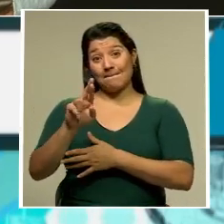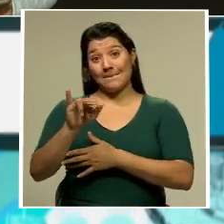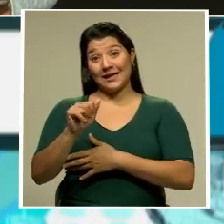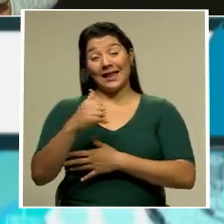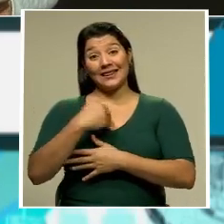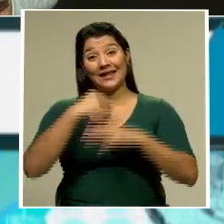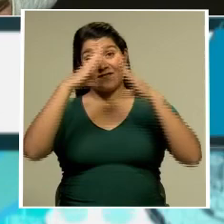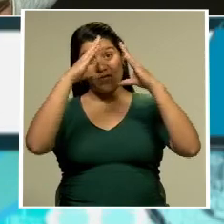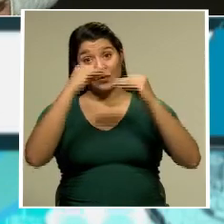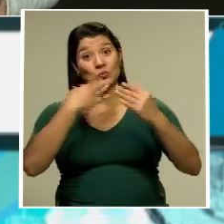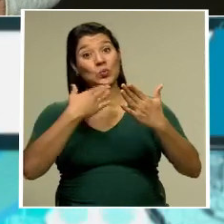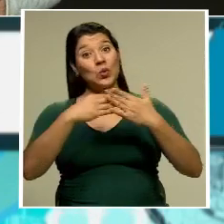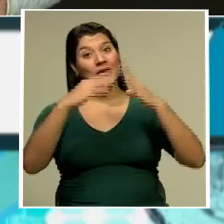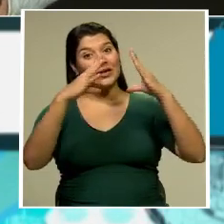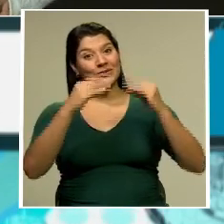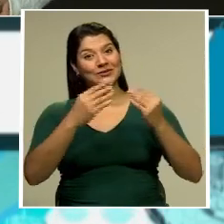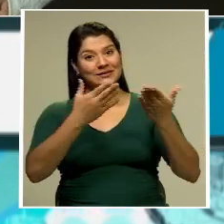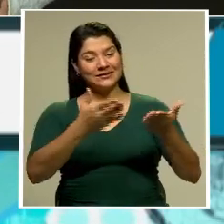adelante.